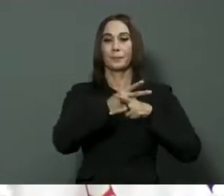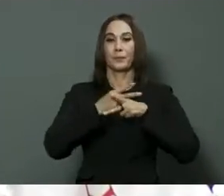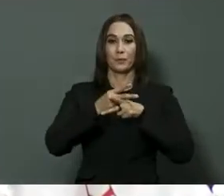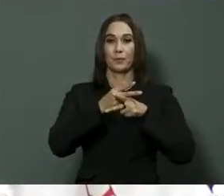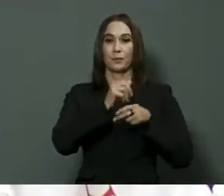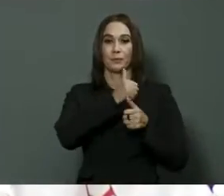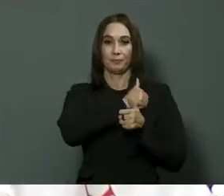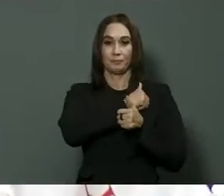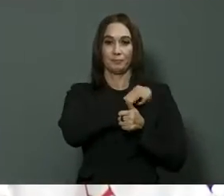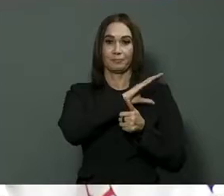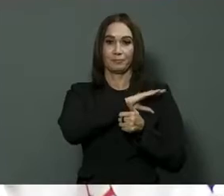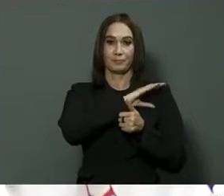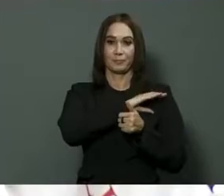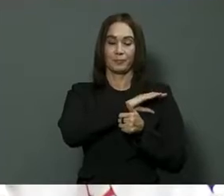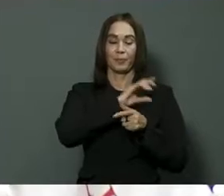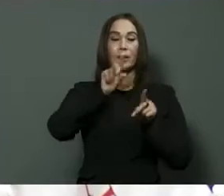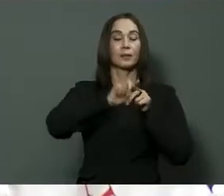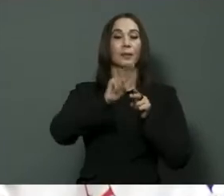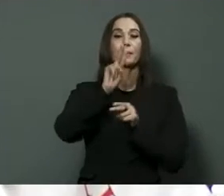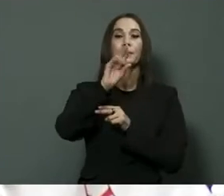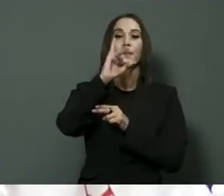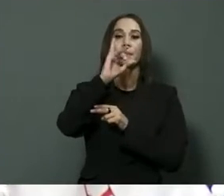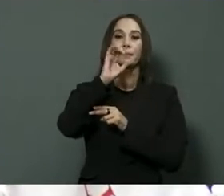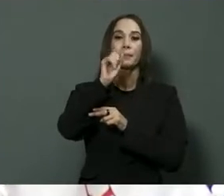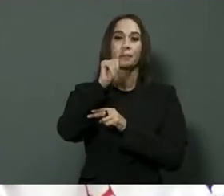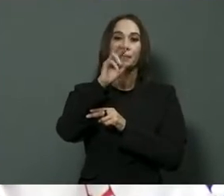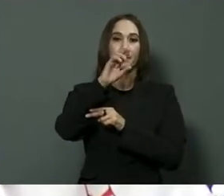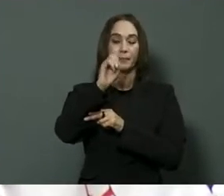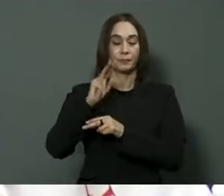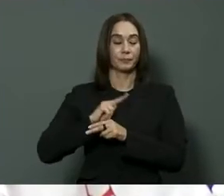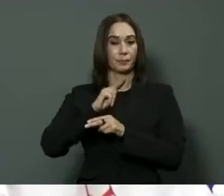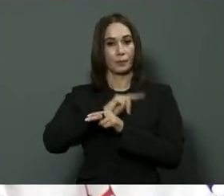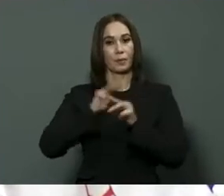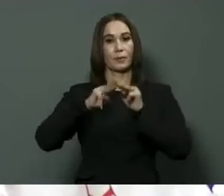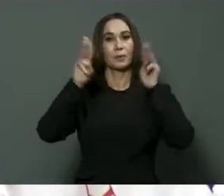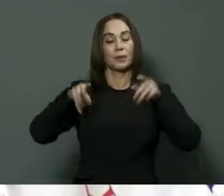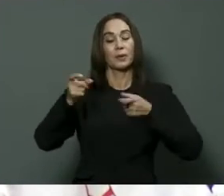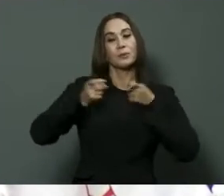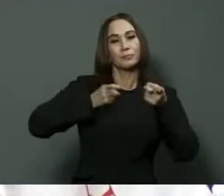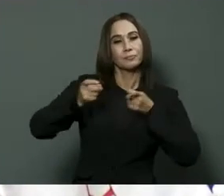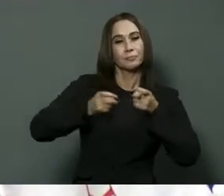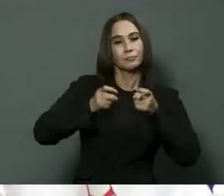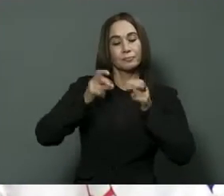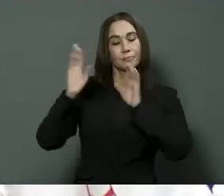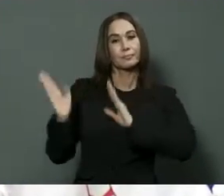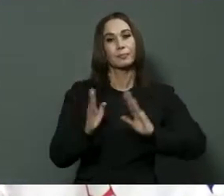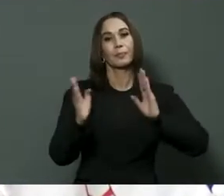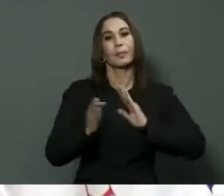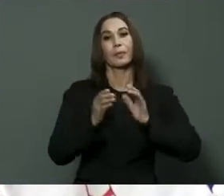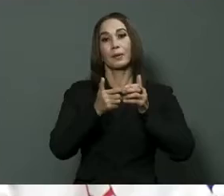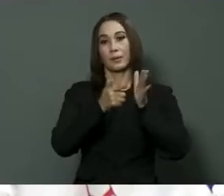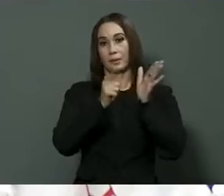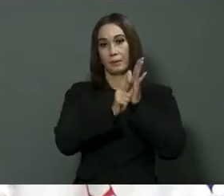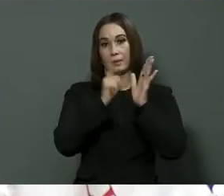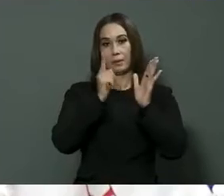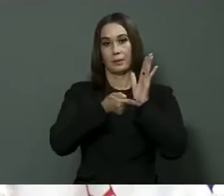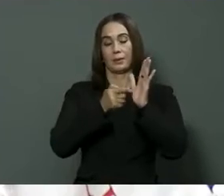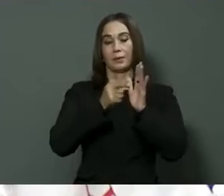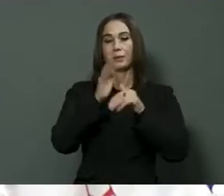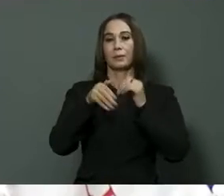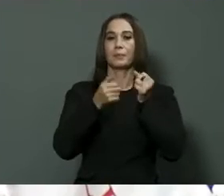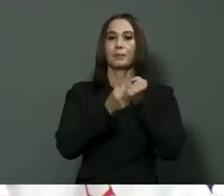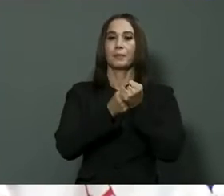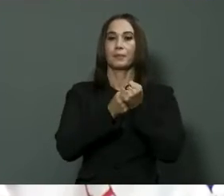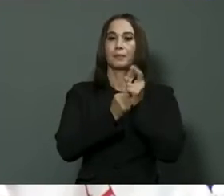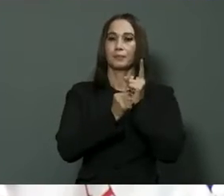Interior. Señor Víctor Castro Izquierdo, viceministro Control y Regularización de Armas de Fuego y